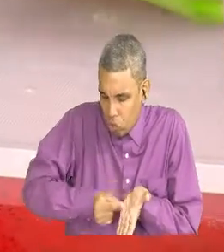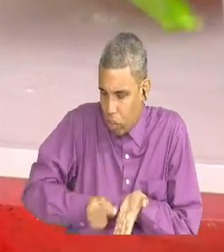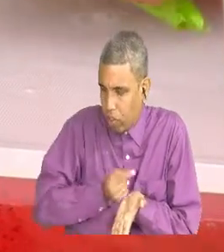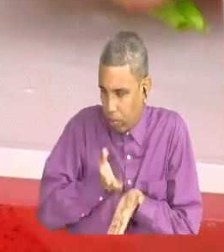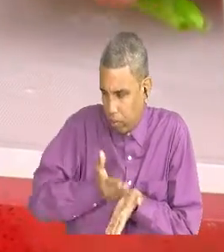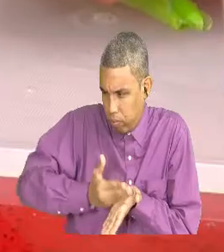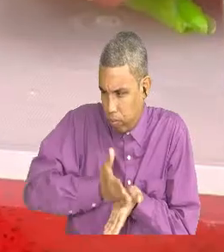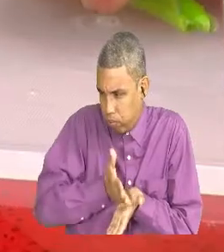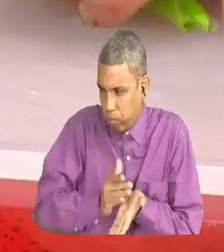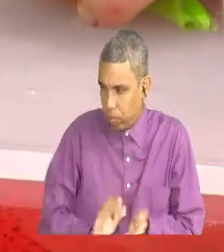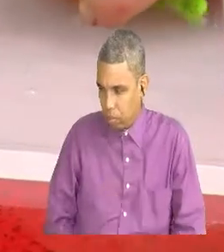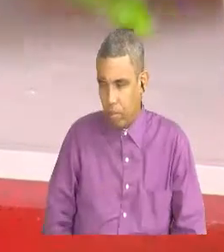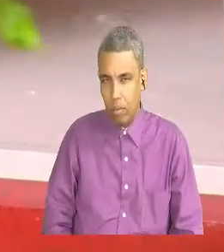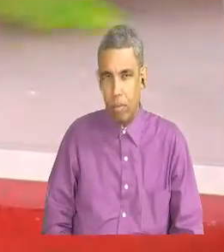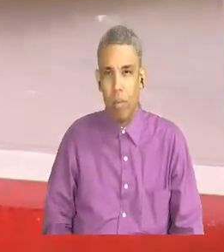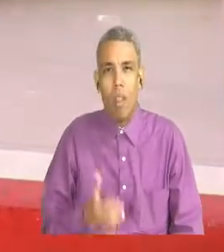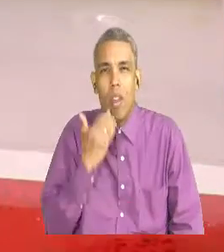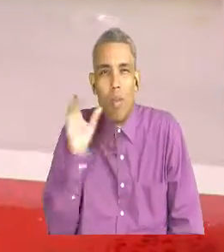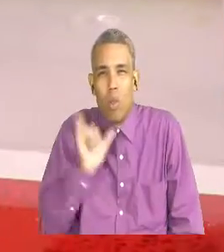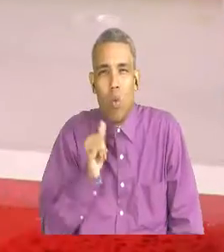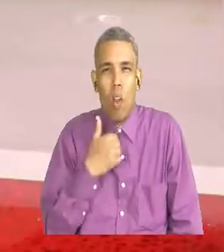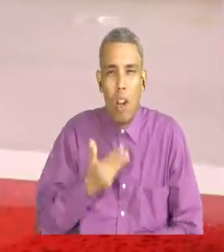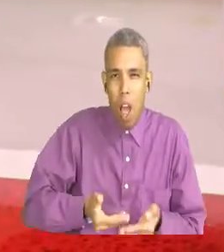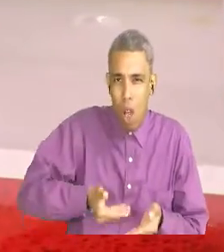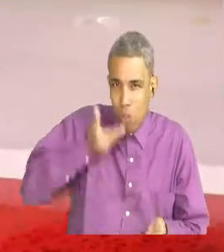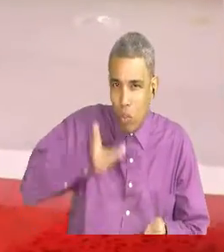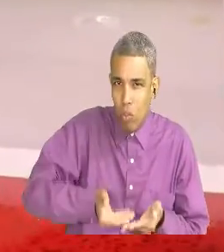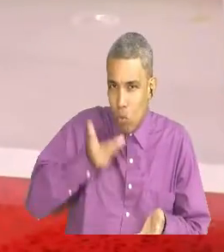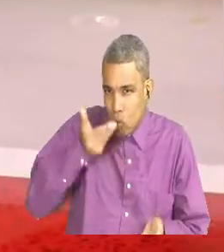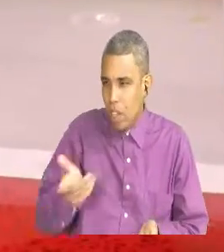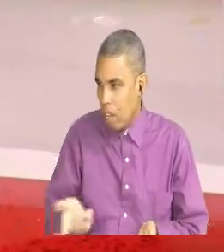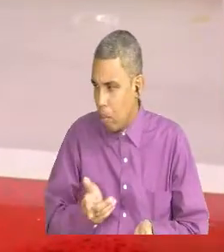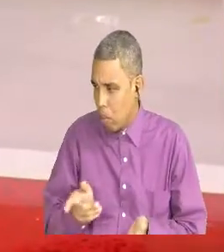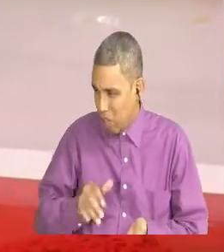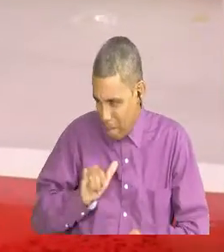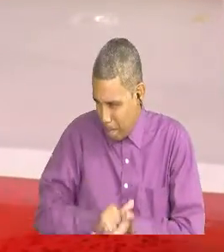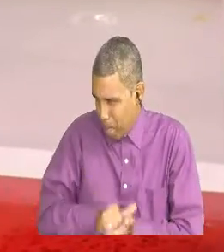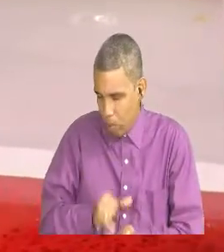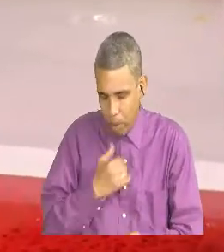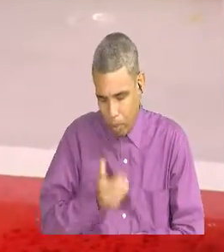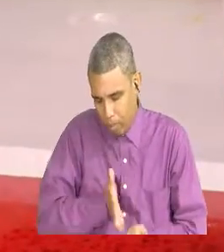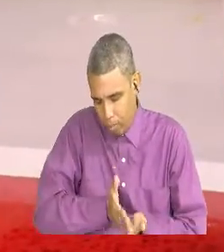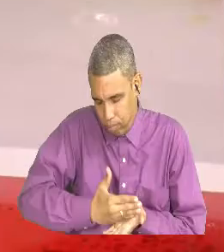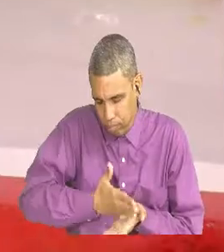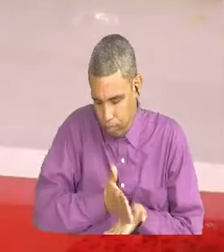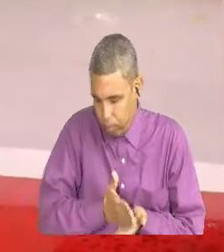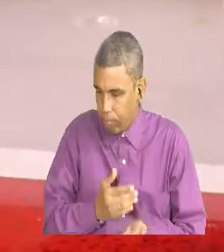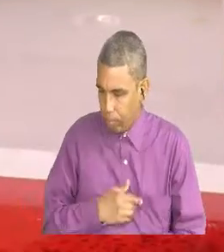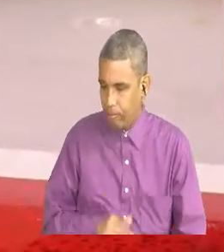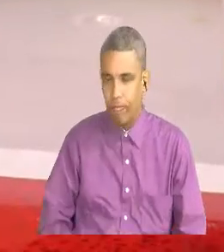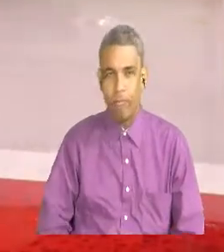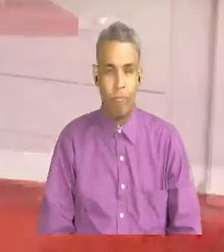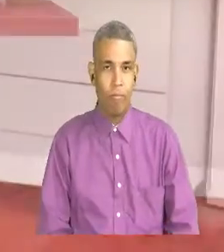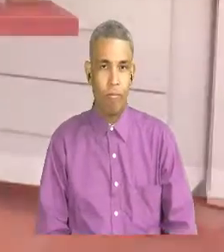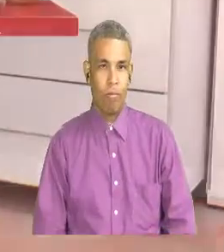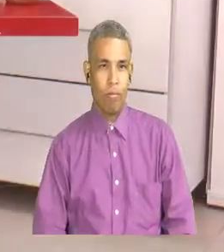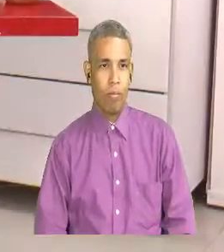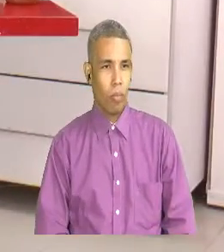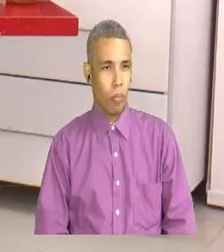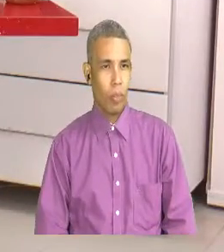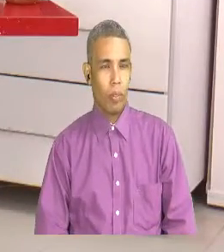hace un caldito, cuando se hace el picadito para un sancocho, para una sopita. Y al finalizar